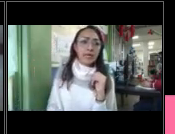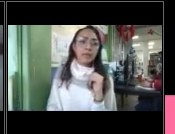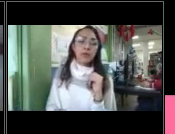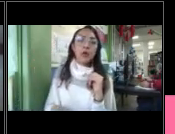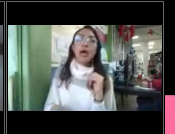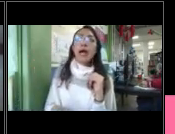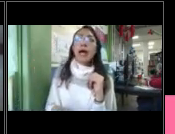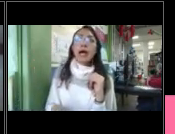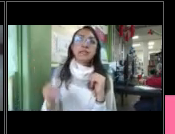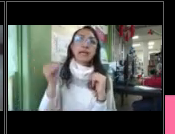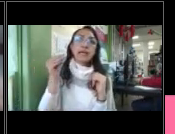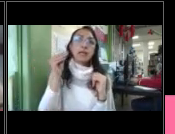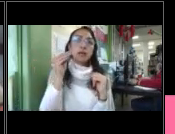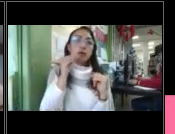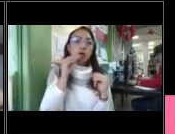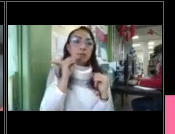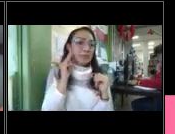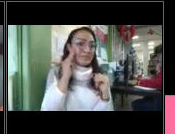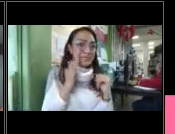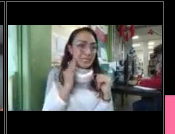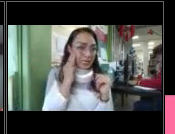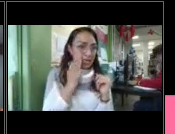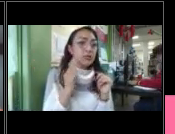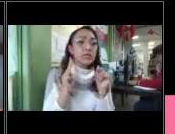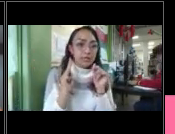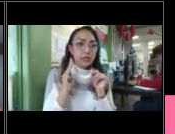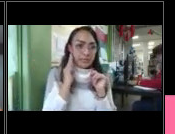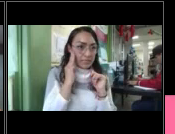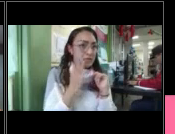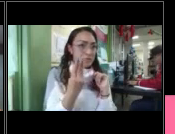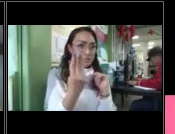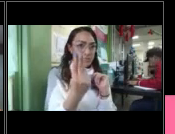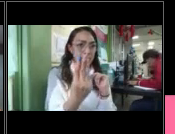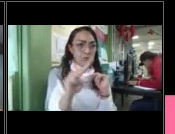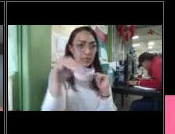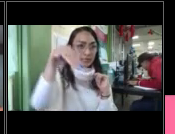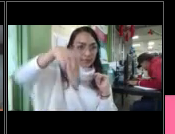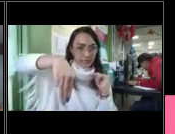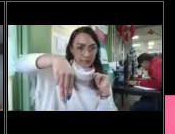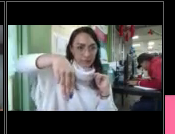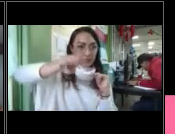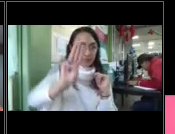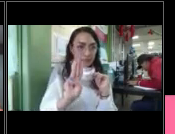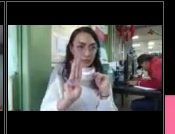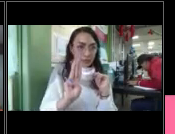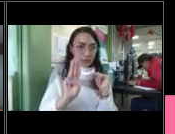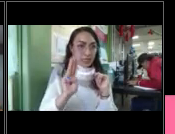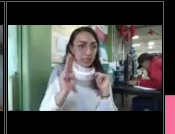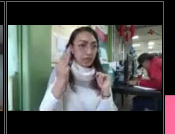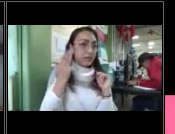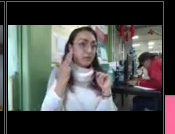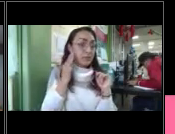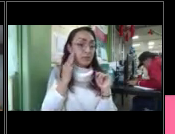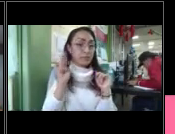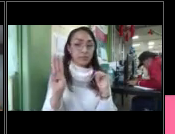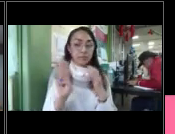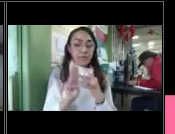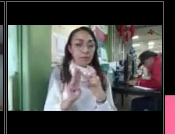decir, por ejemplo, ayer comí manzana y utilizo la seña de manzana, una letra M, está viendo hacia